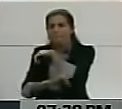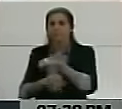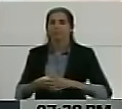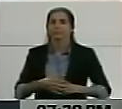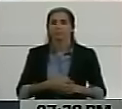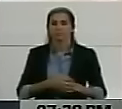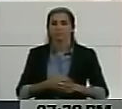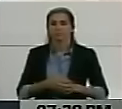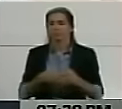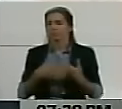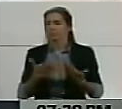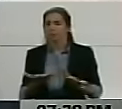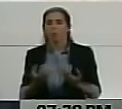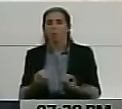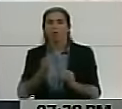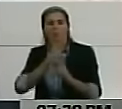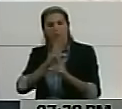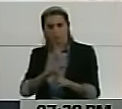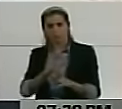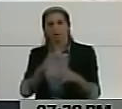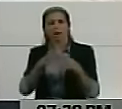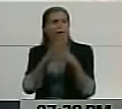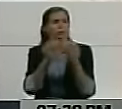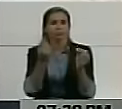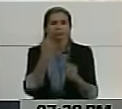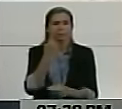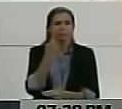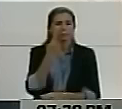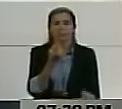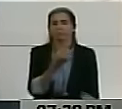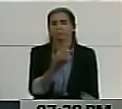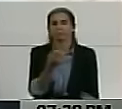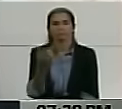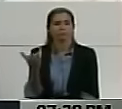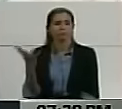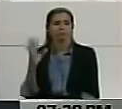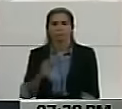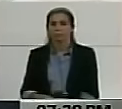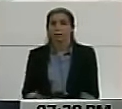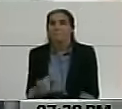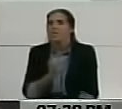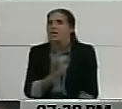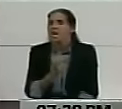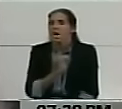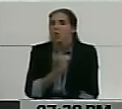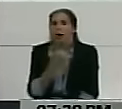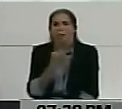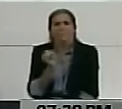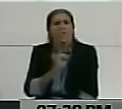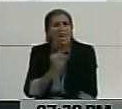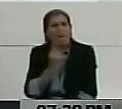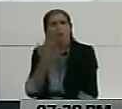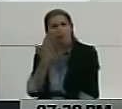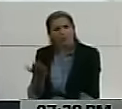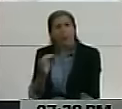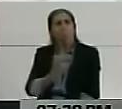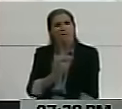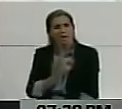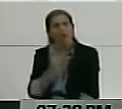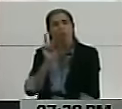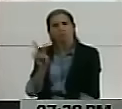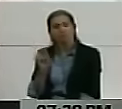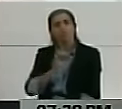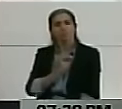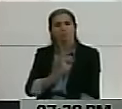más contundente a toda esta oleada de miedo, porque esto es miedo, chicos, esto es miedo.